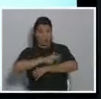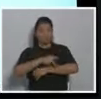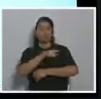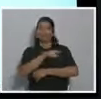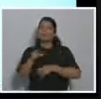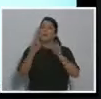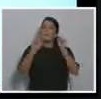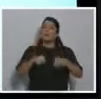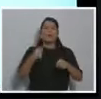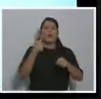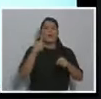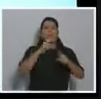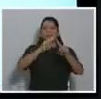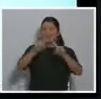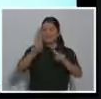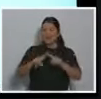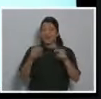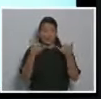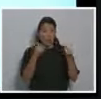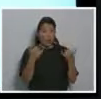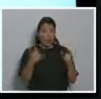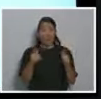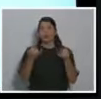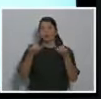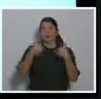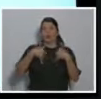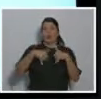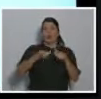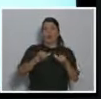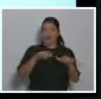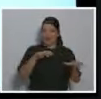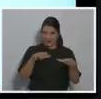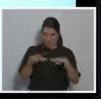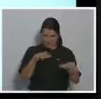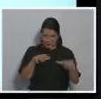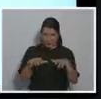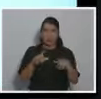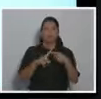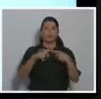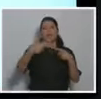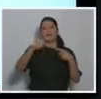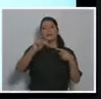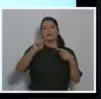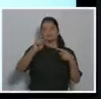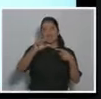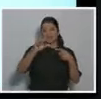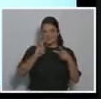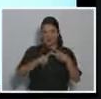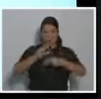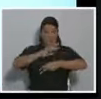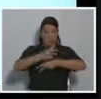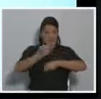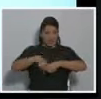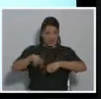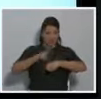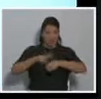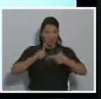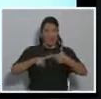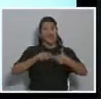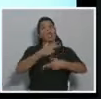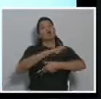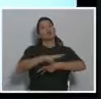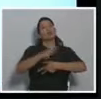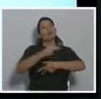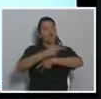todas las promociones que están vigentes, activando los chances Lotería Nacional y Gordo Navideño.